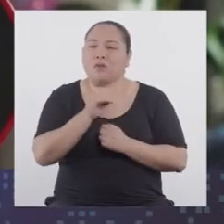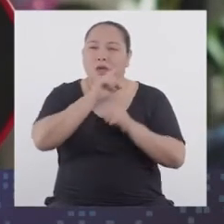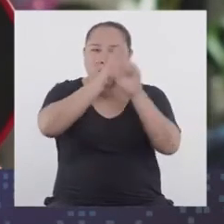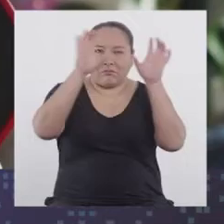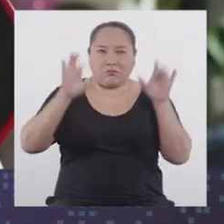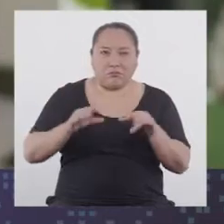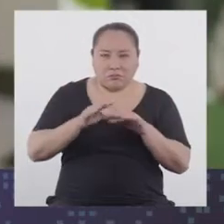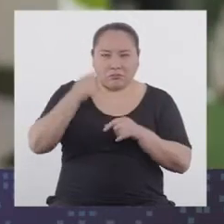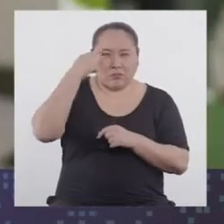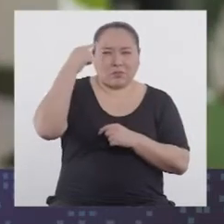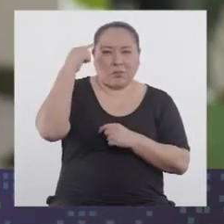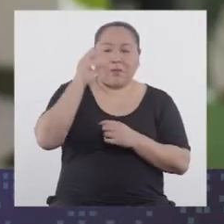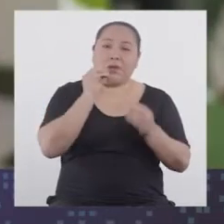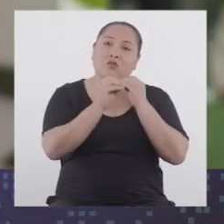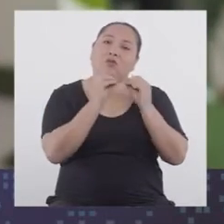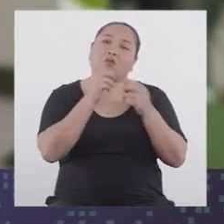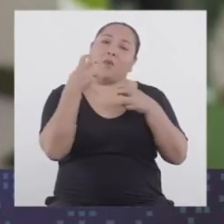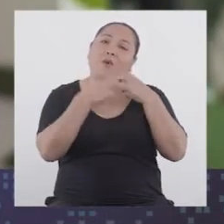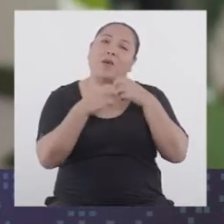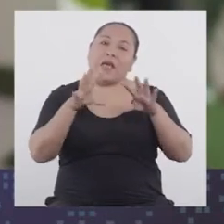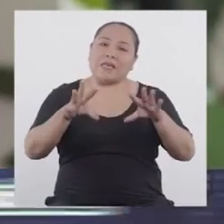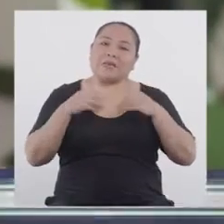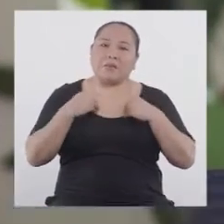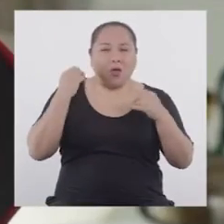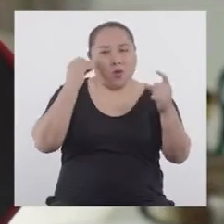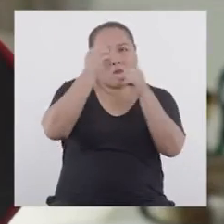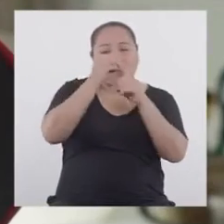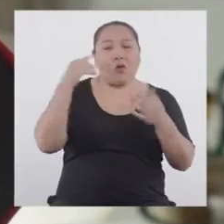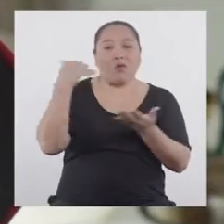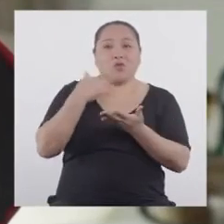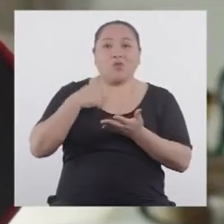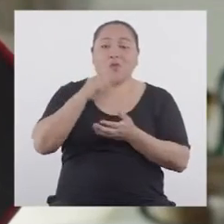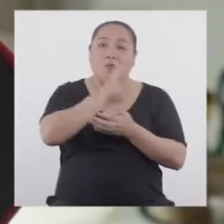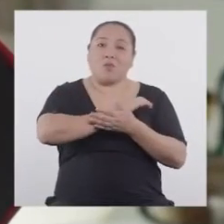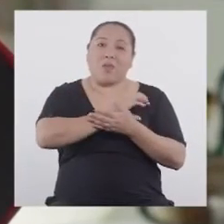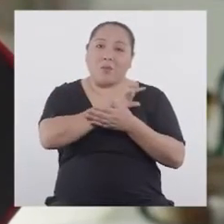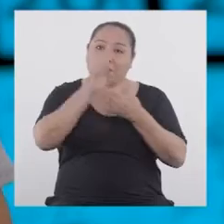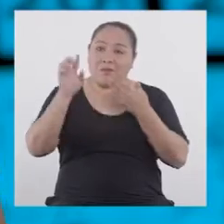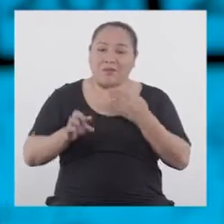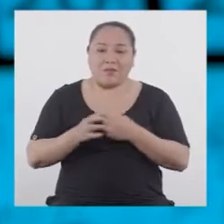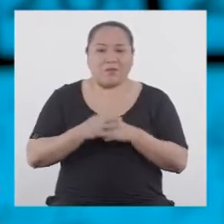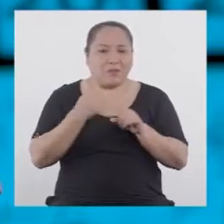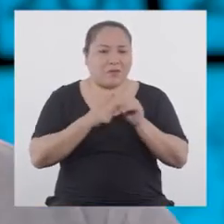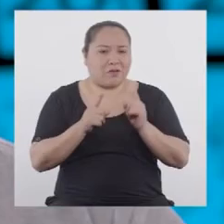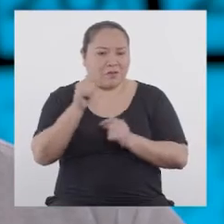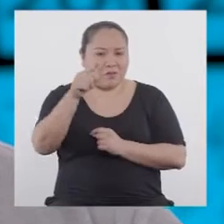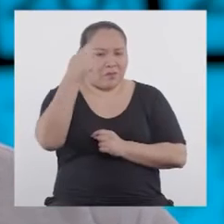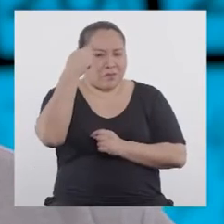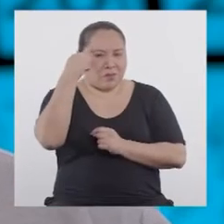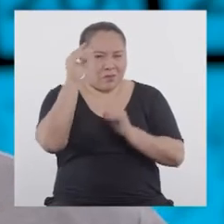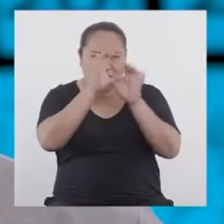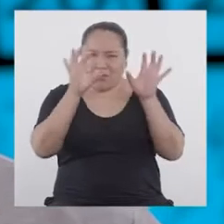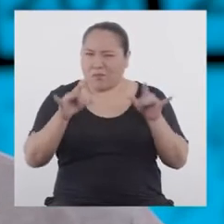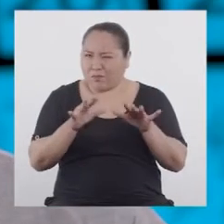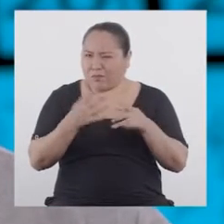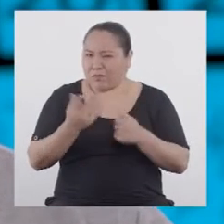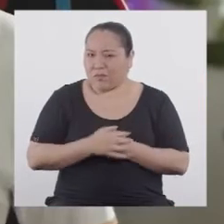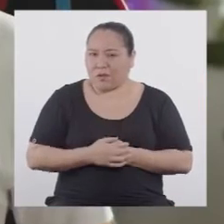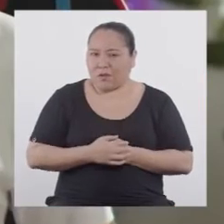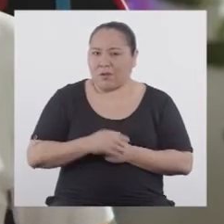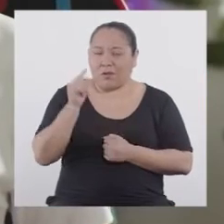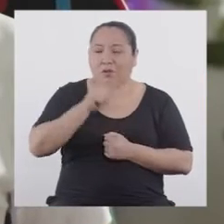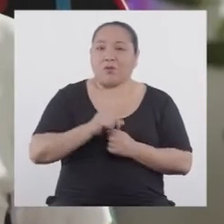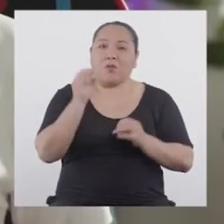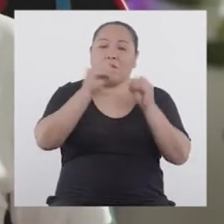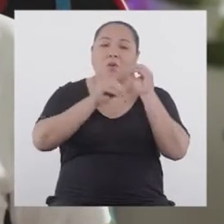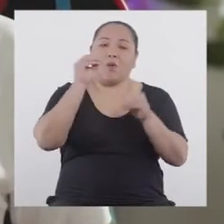pensamiento computacional para resolver problemas y asumir retos, como el estudiar una carrera. Pero primero, ¿qué es el pensamiento computacional? No